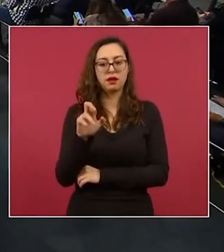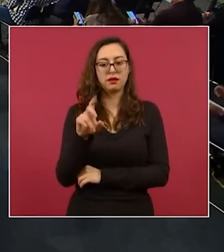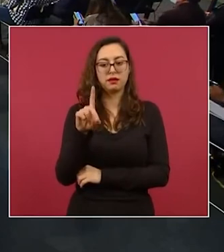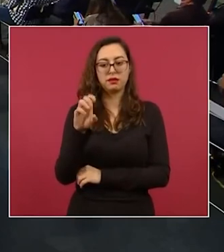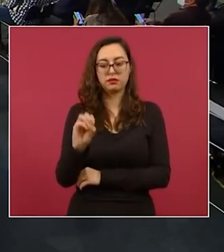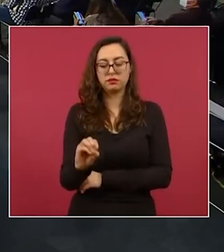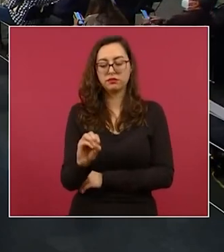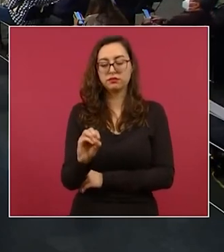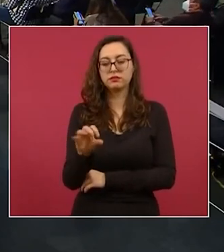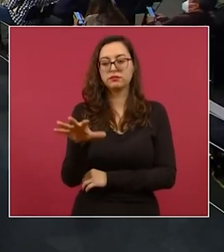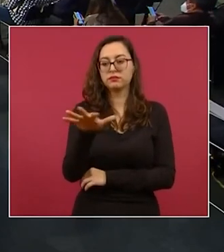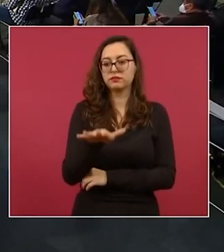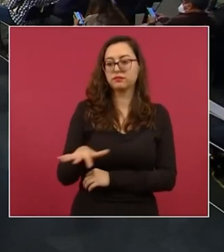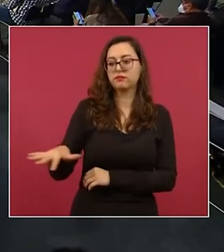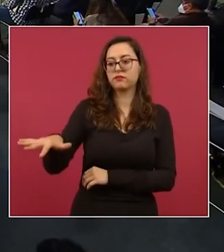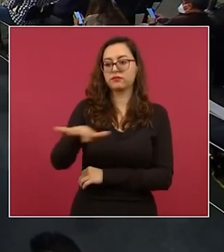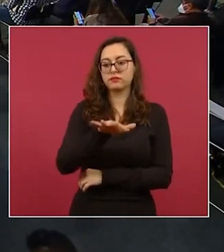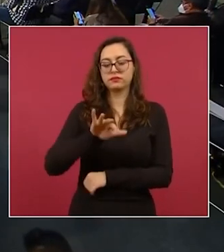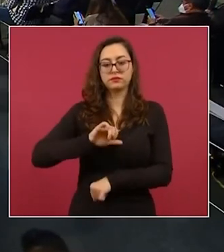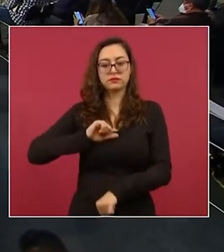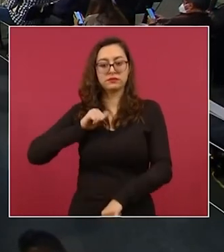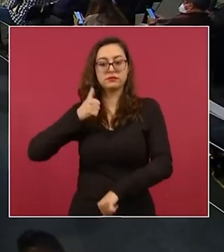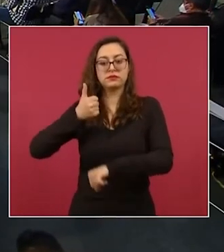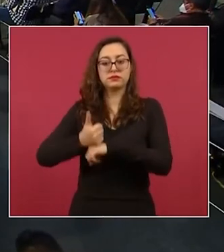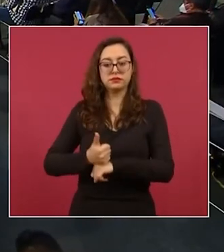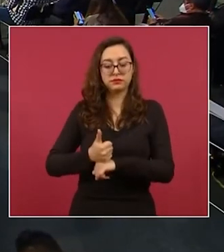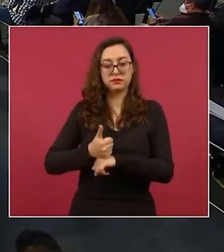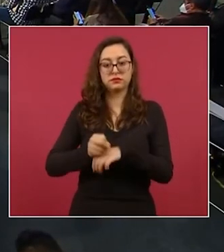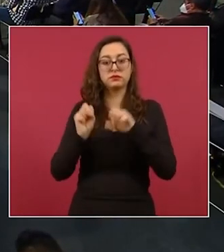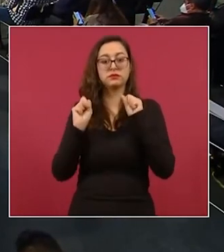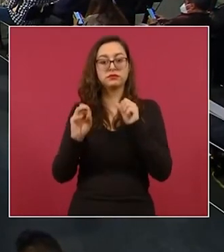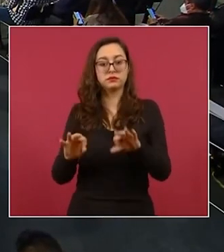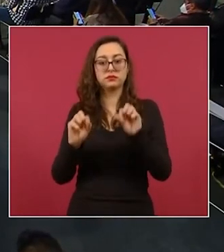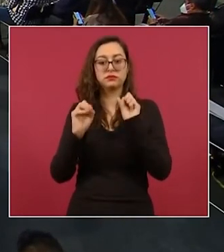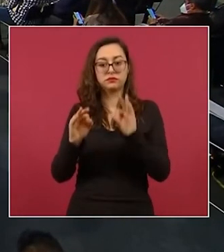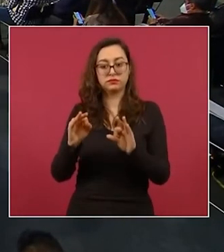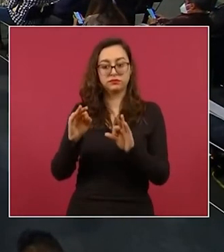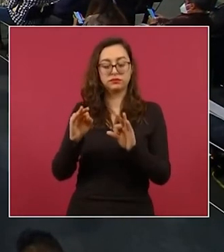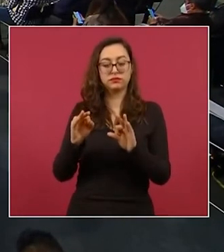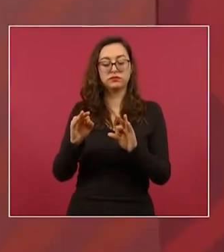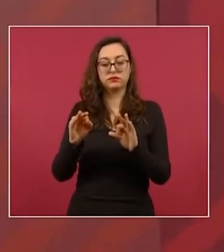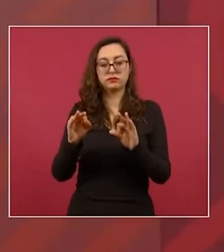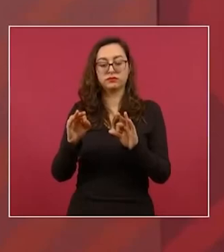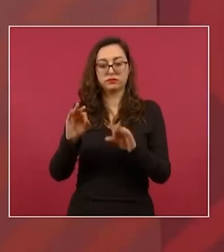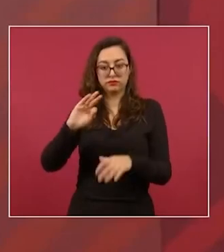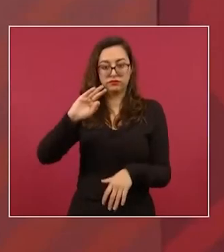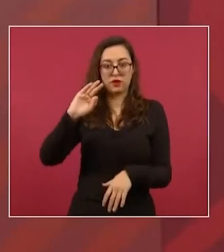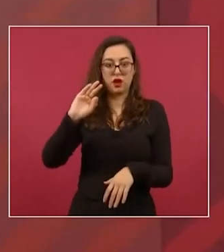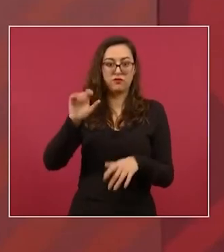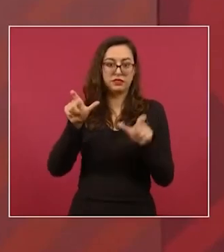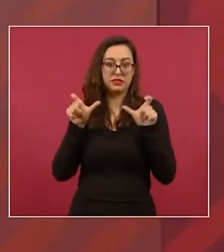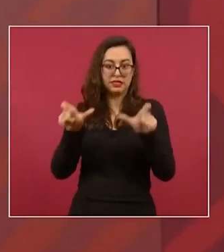a instalar las oficinas de aduana del gobierno federal.